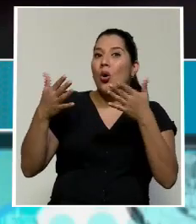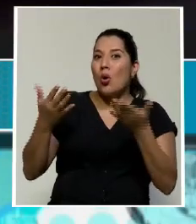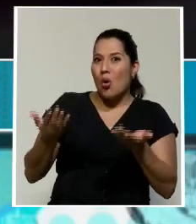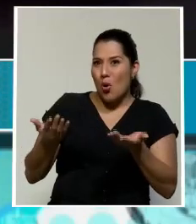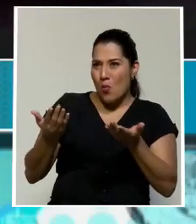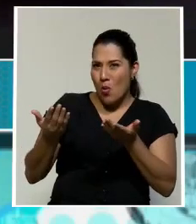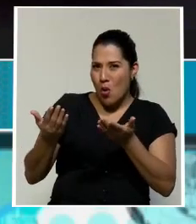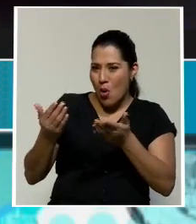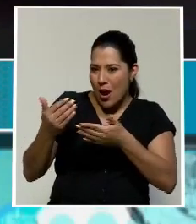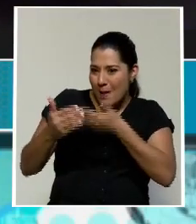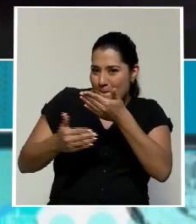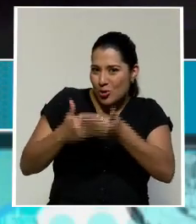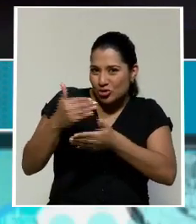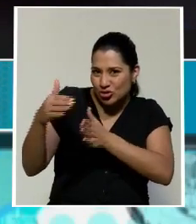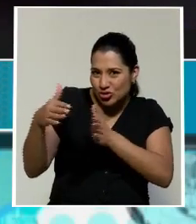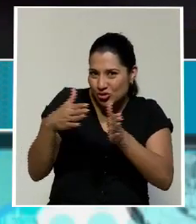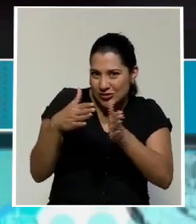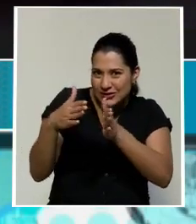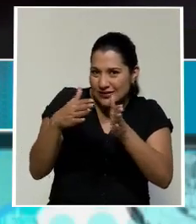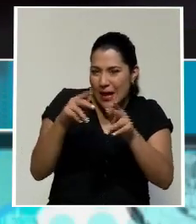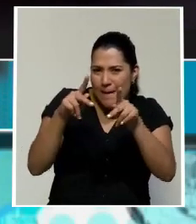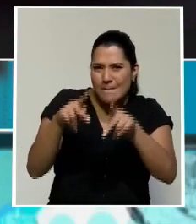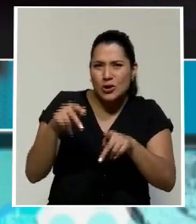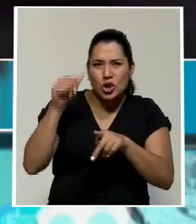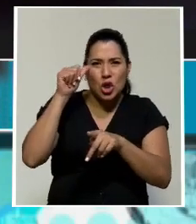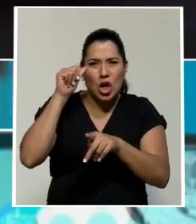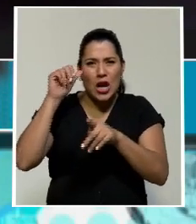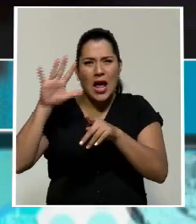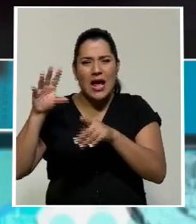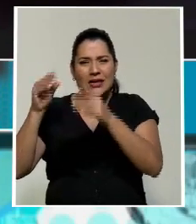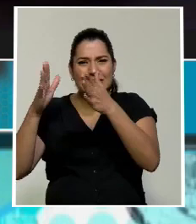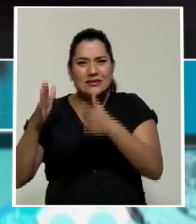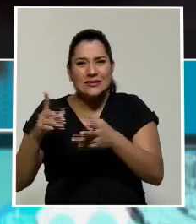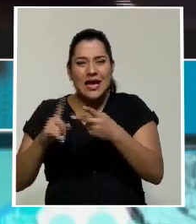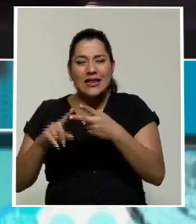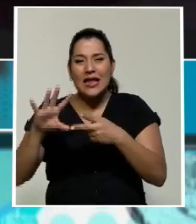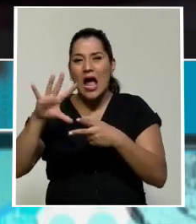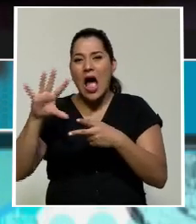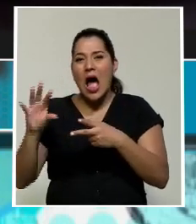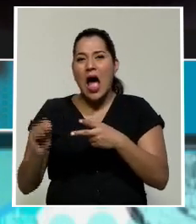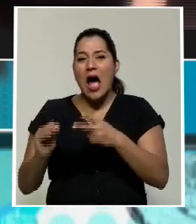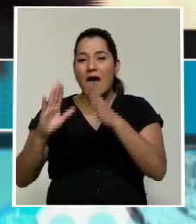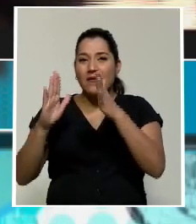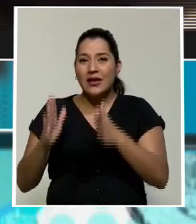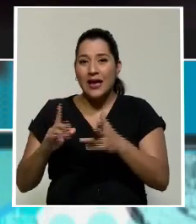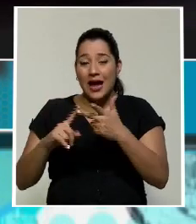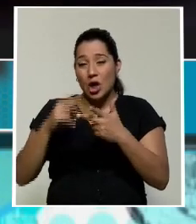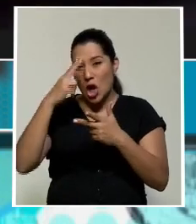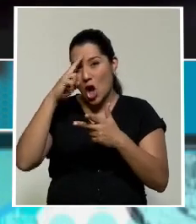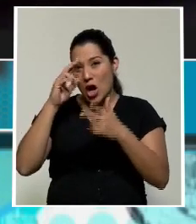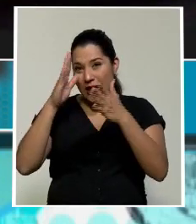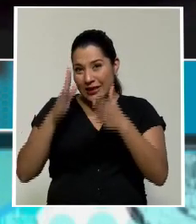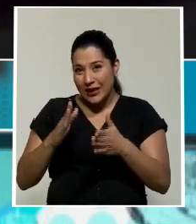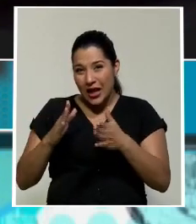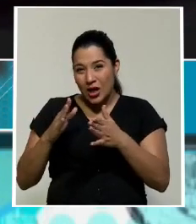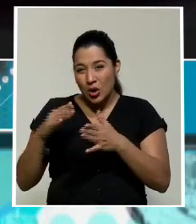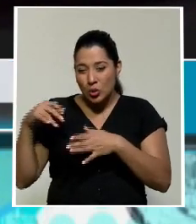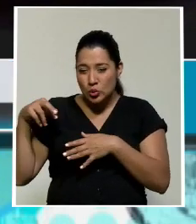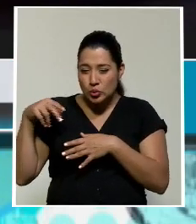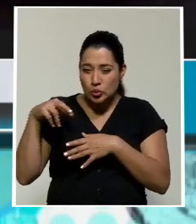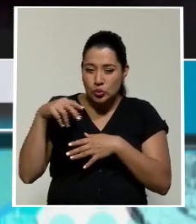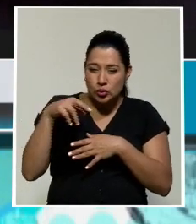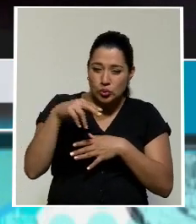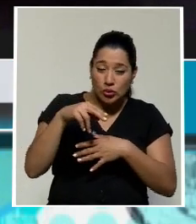de migrantes asiáticos, africanos, haitianos, que atravesaban todo el continente para ir a Estados